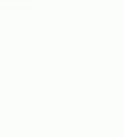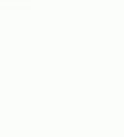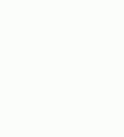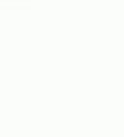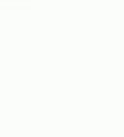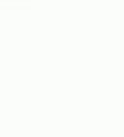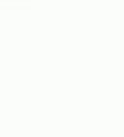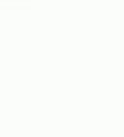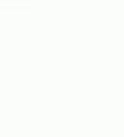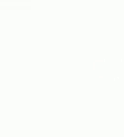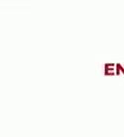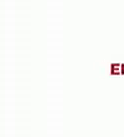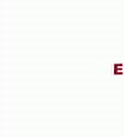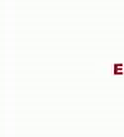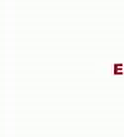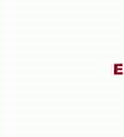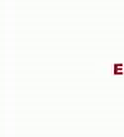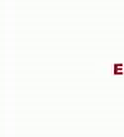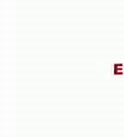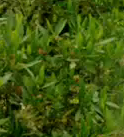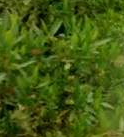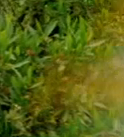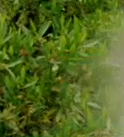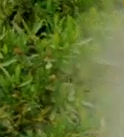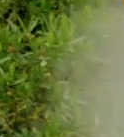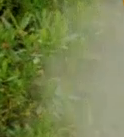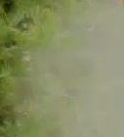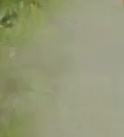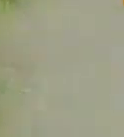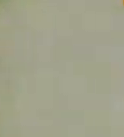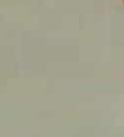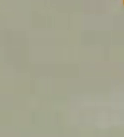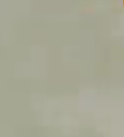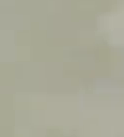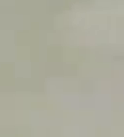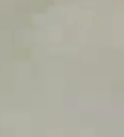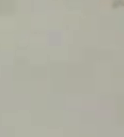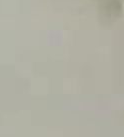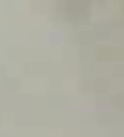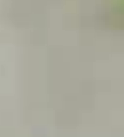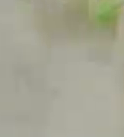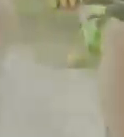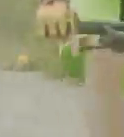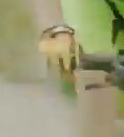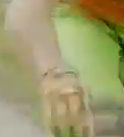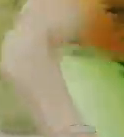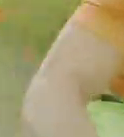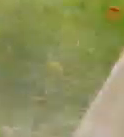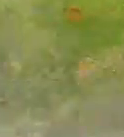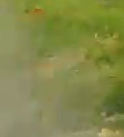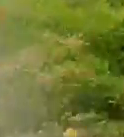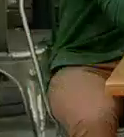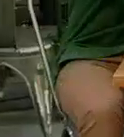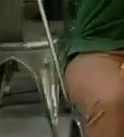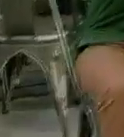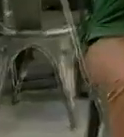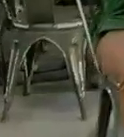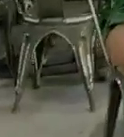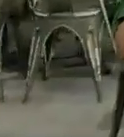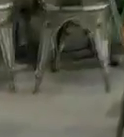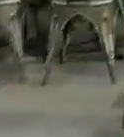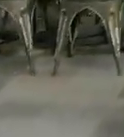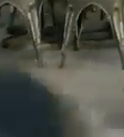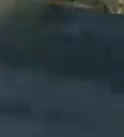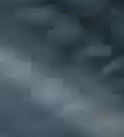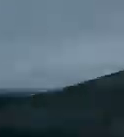www.dia.com.es y en nuestra app Almacenes Día. Vida Sema Inc. MK te invita a que si vas a divertirte, que sea al aire libre. Si vas a disfrutar